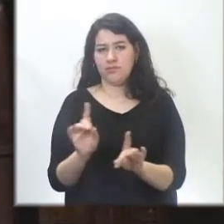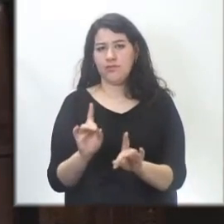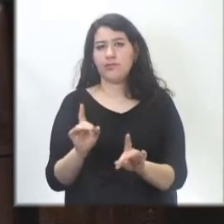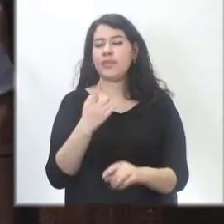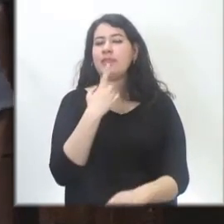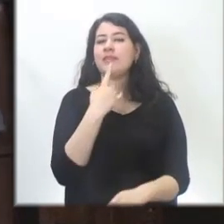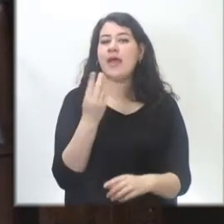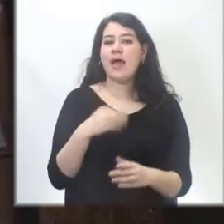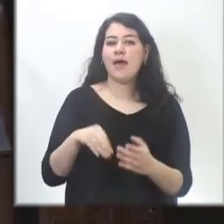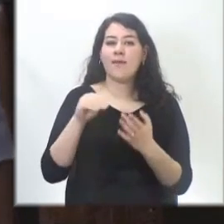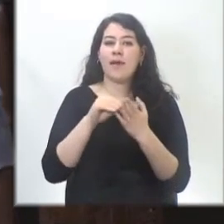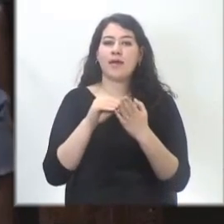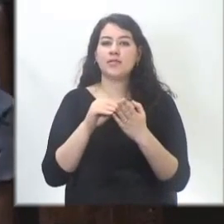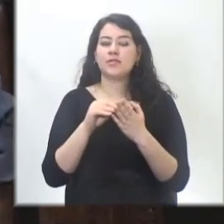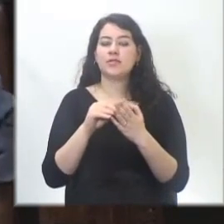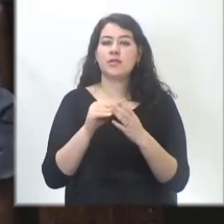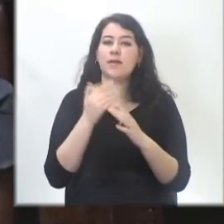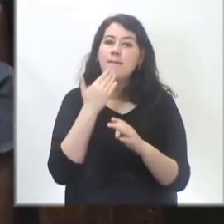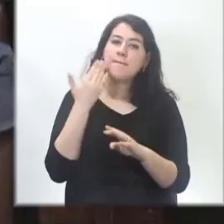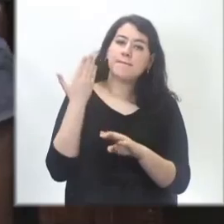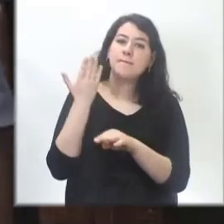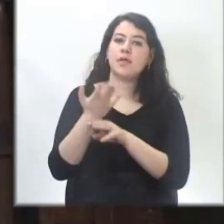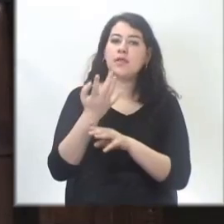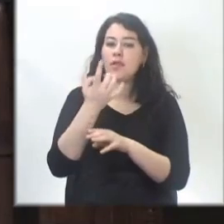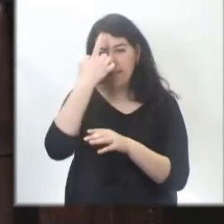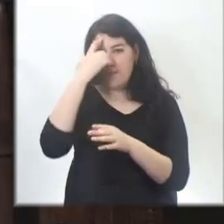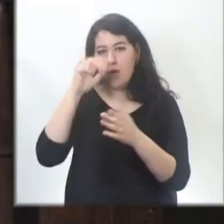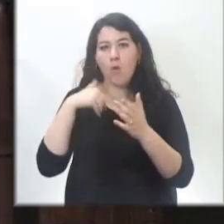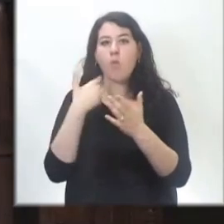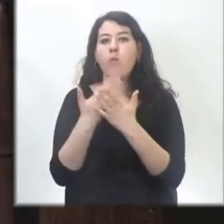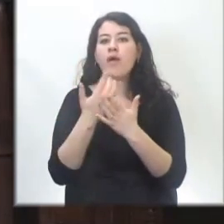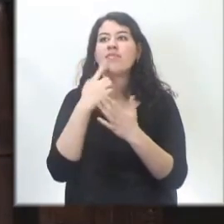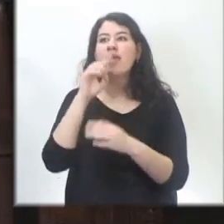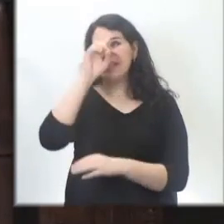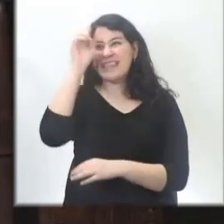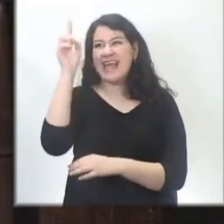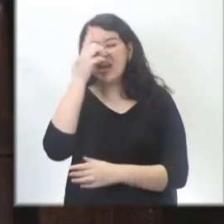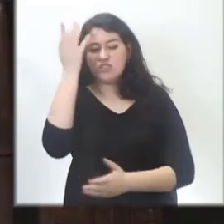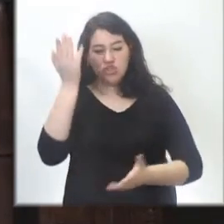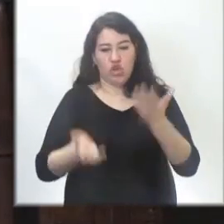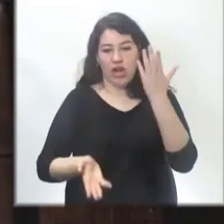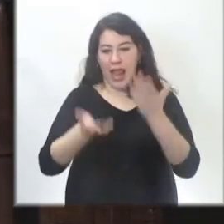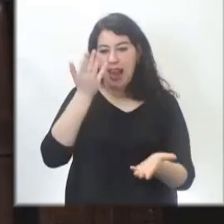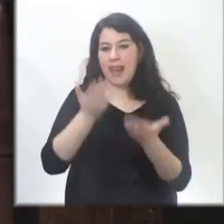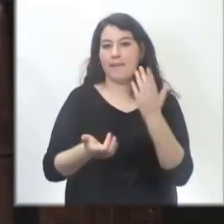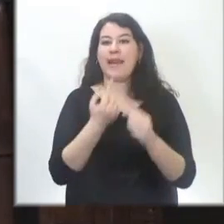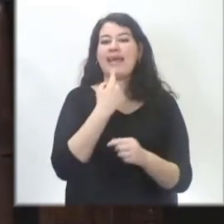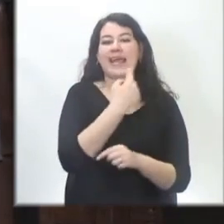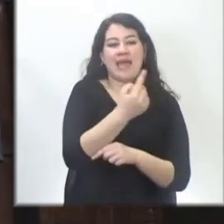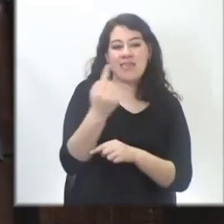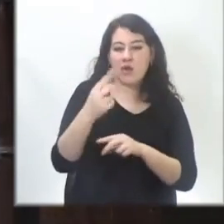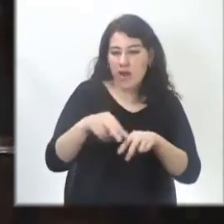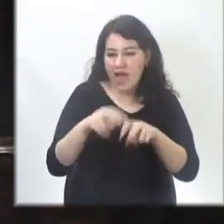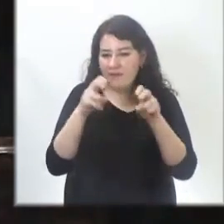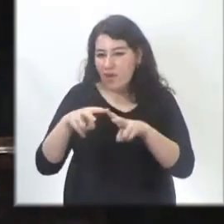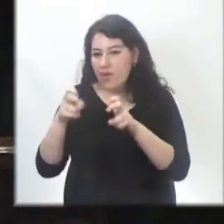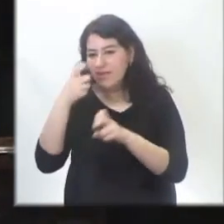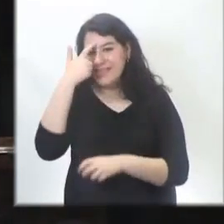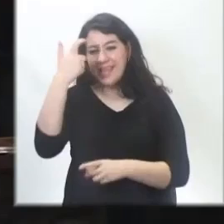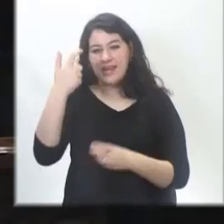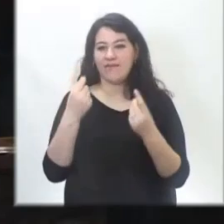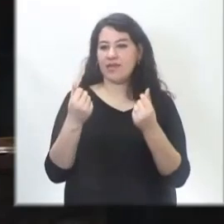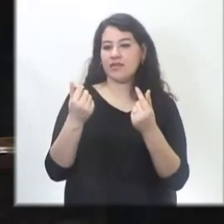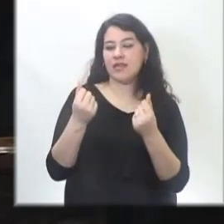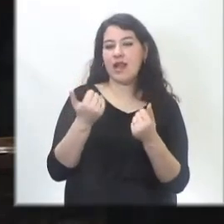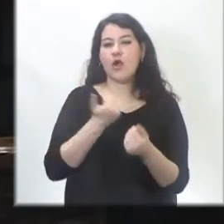Dice además que se soliciten propuestas en el mercado internacional para evaluar técnica y financieramente cada una de ellas. Cosa que se